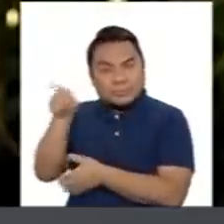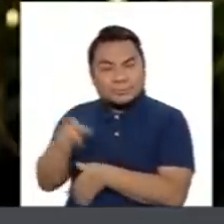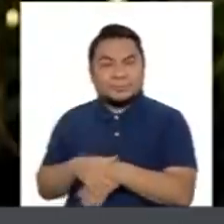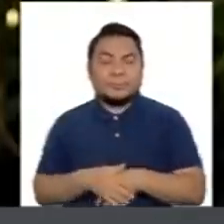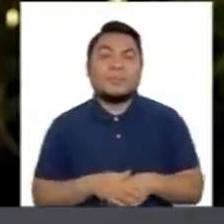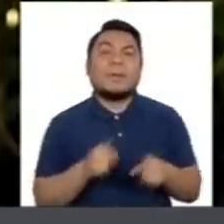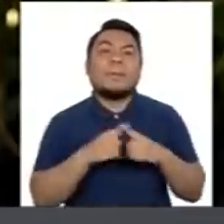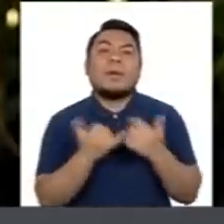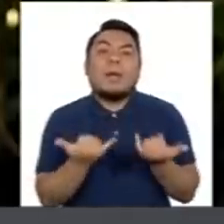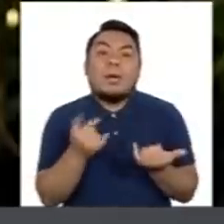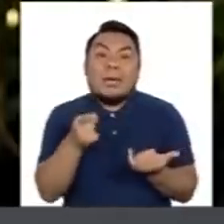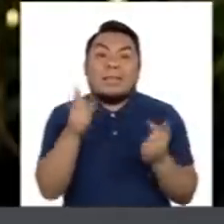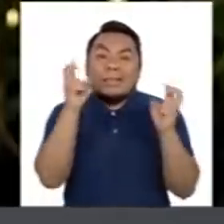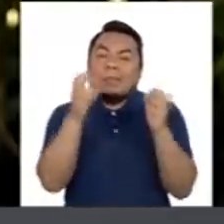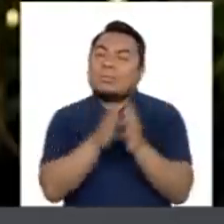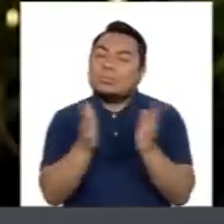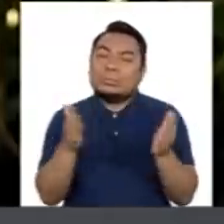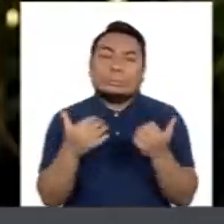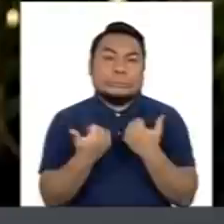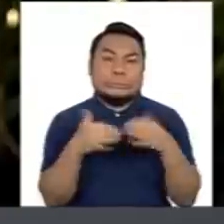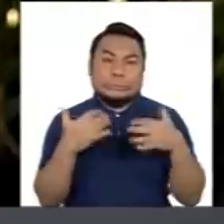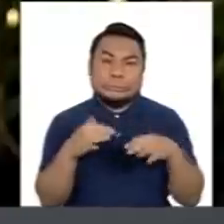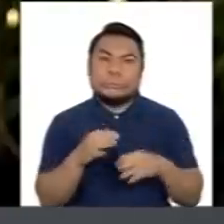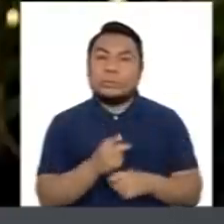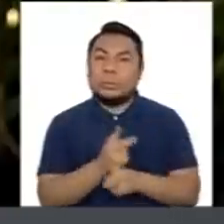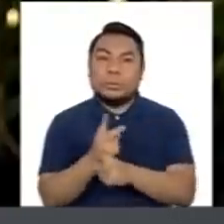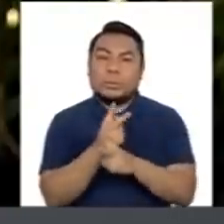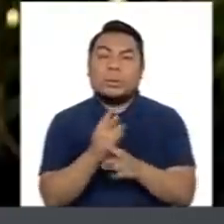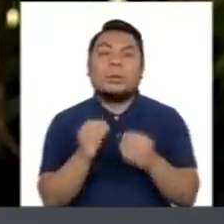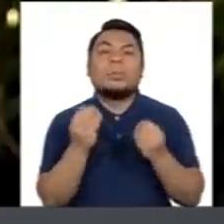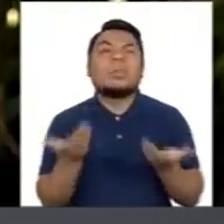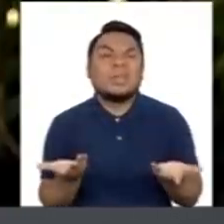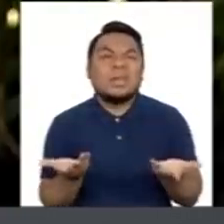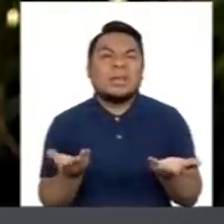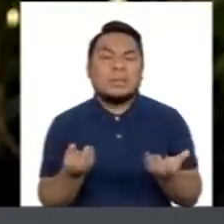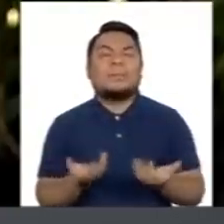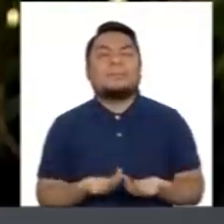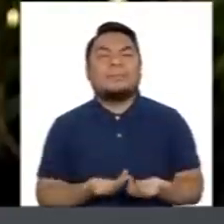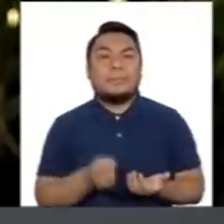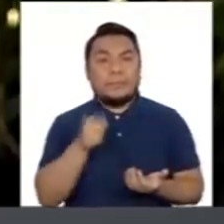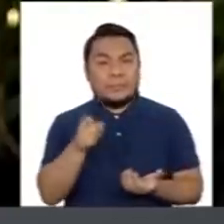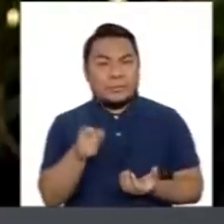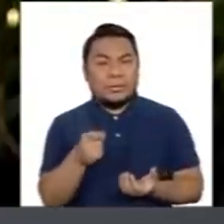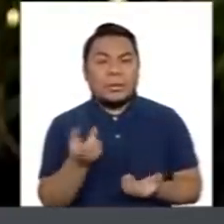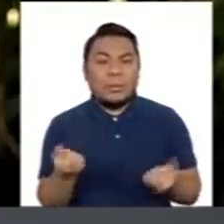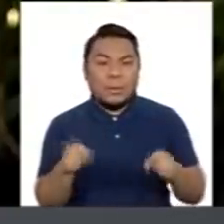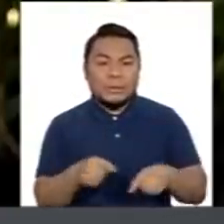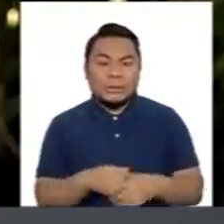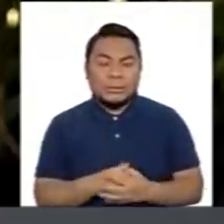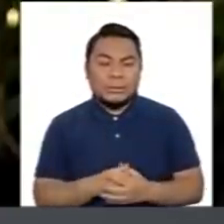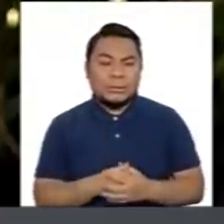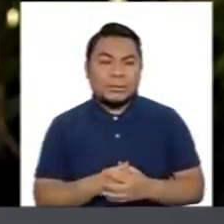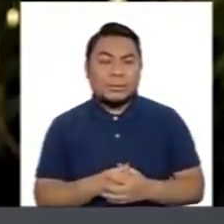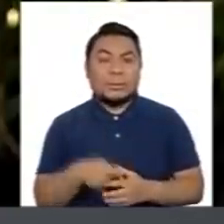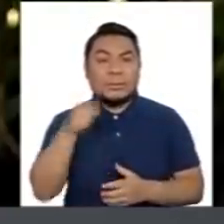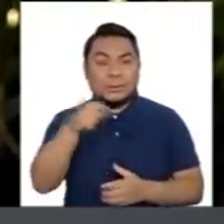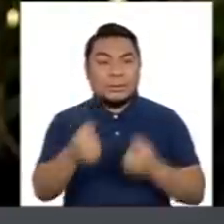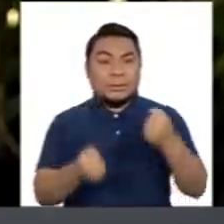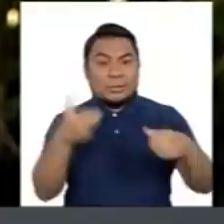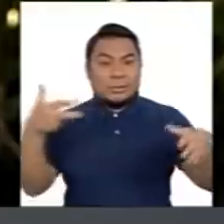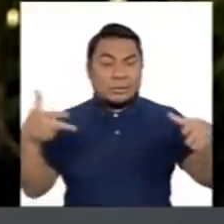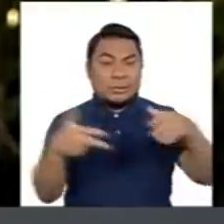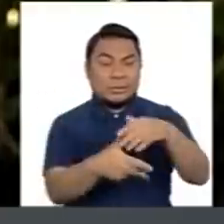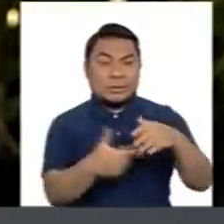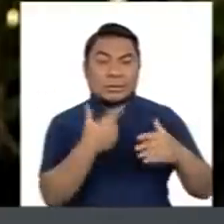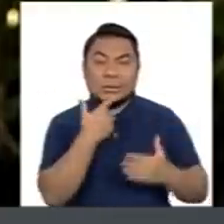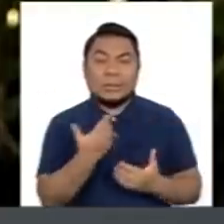es sumamente delicado, porque en principio la premisa es, al haber circulación, va a haber algún nivel de